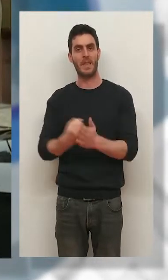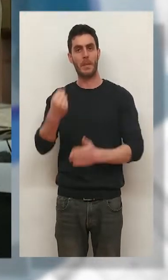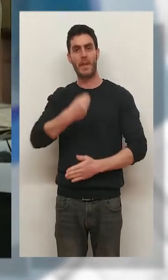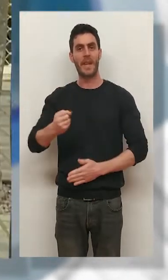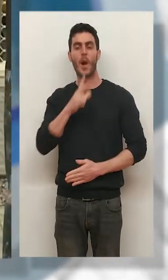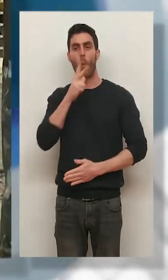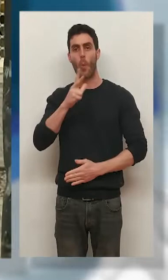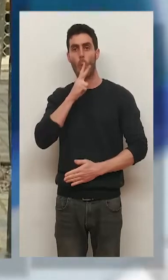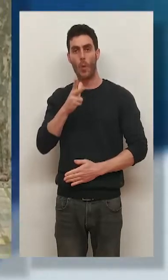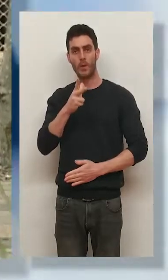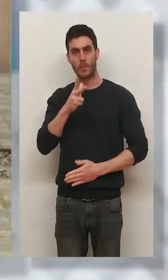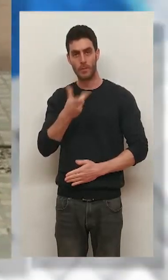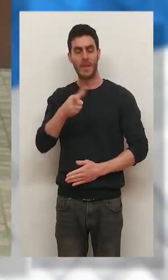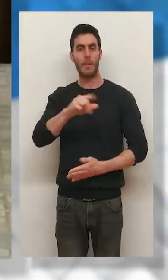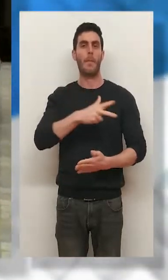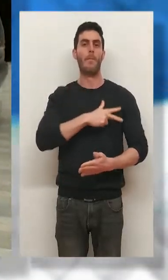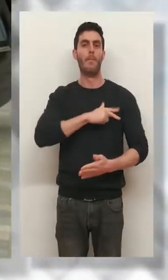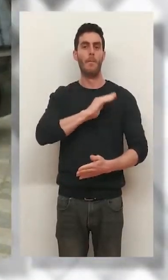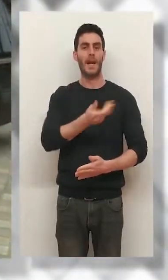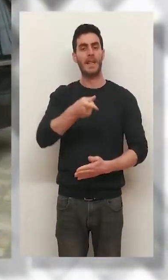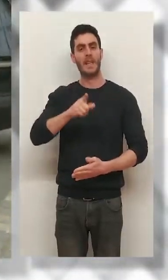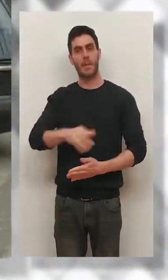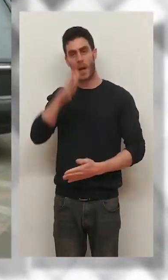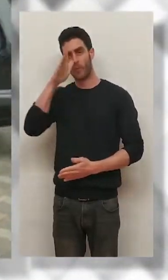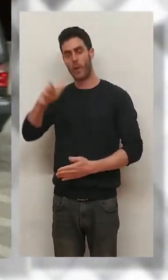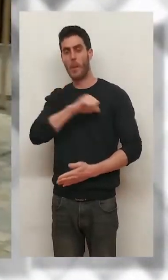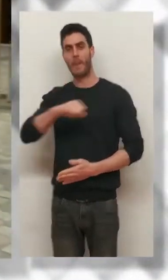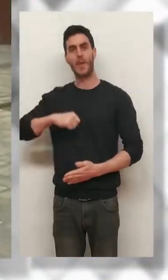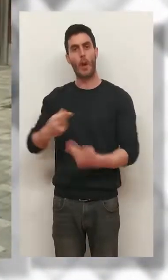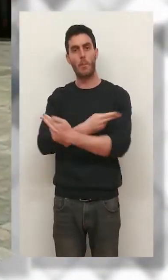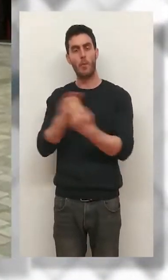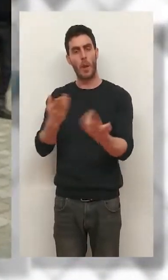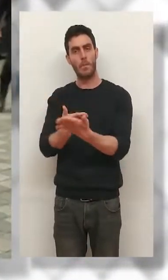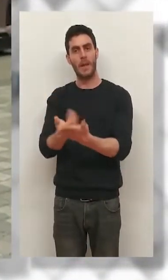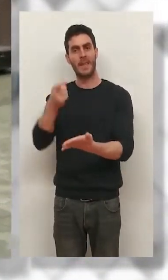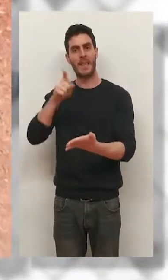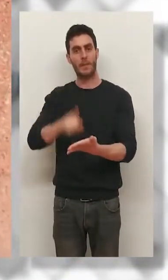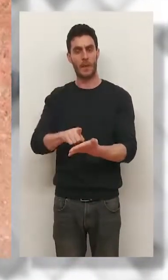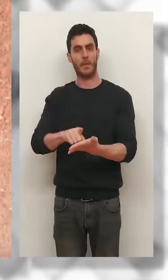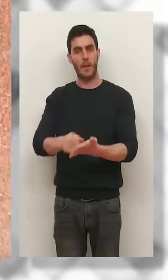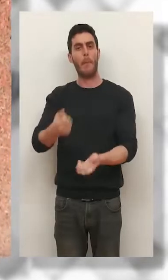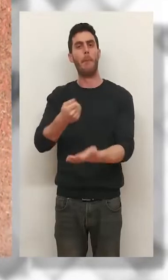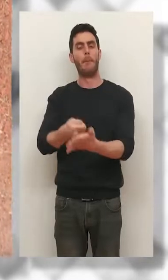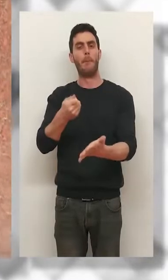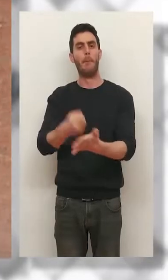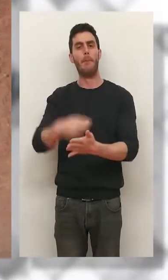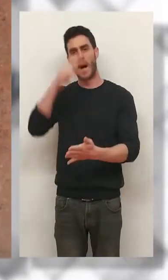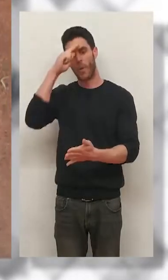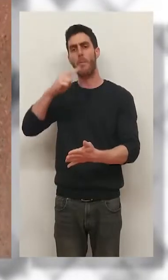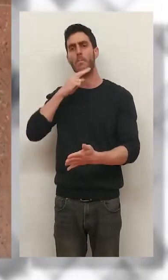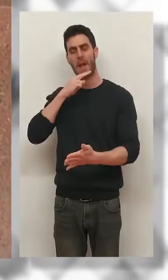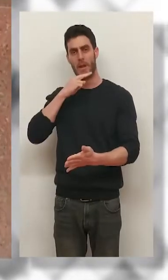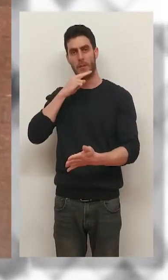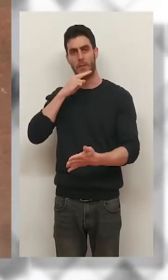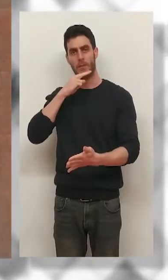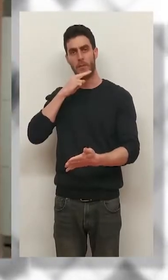Adriana Ugueto, la misma que solicitaban las fiscalías y las acusaciones particular y popular. Le condena también al pago de una indemnización al padre de la